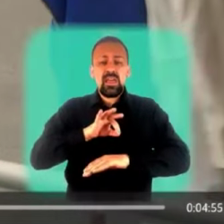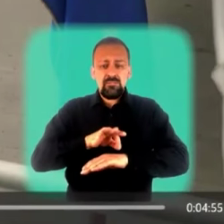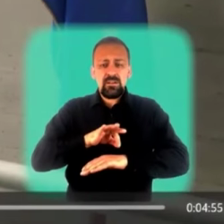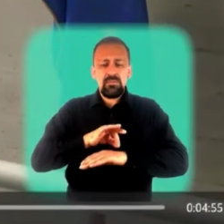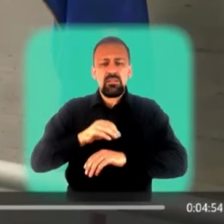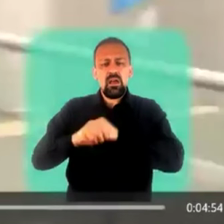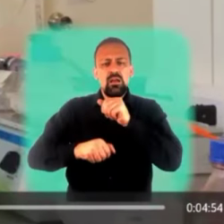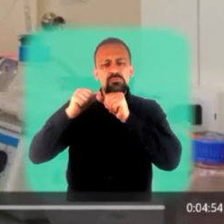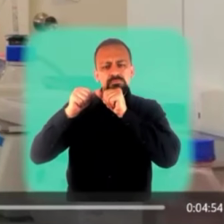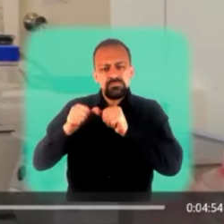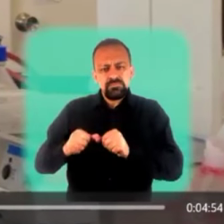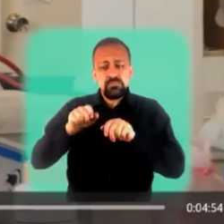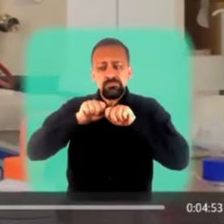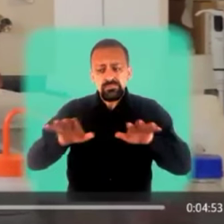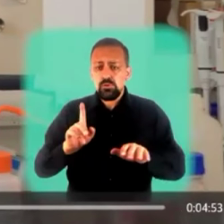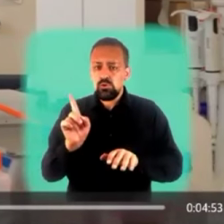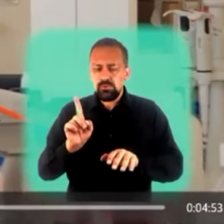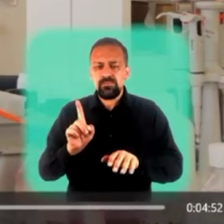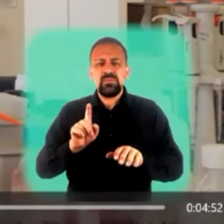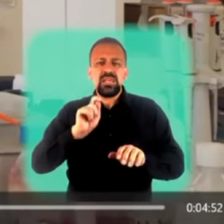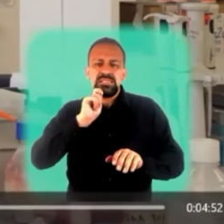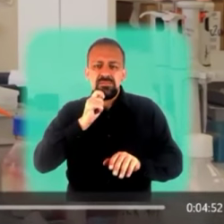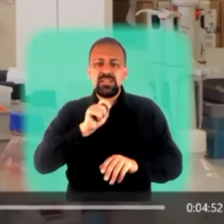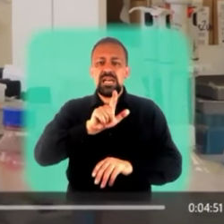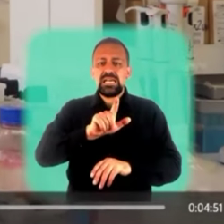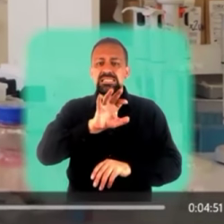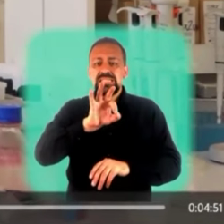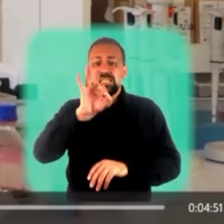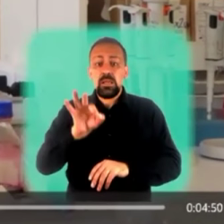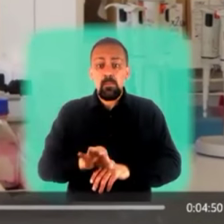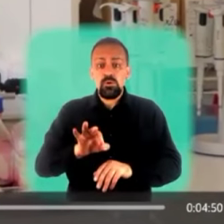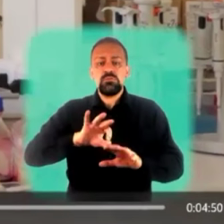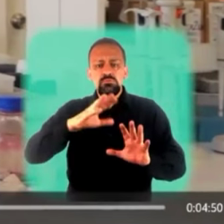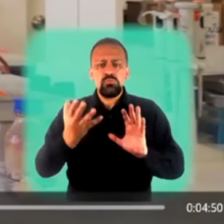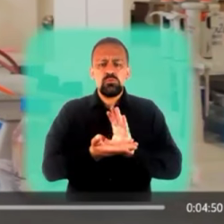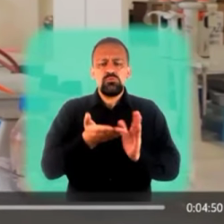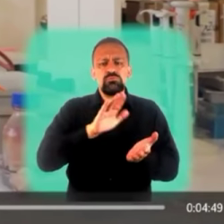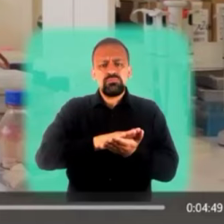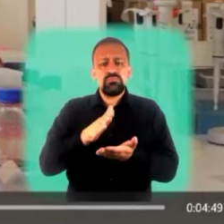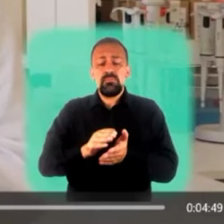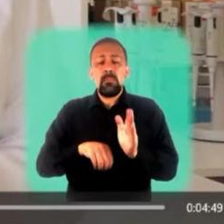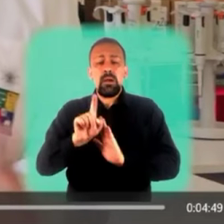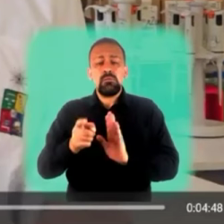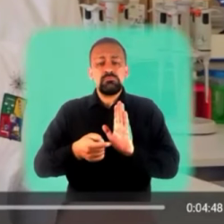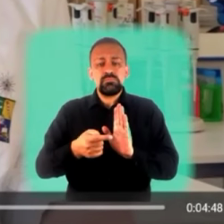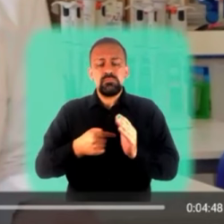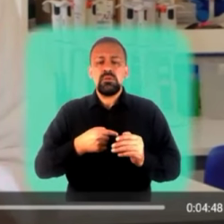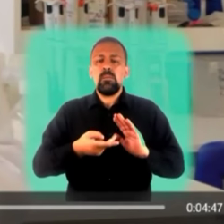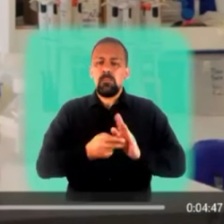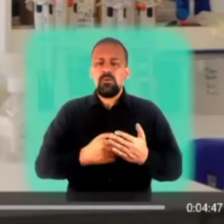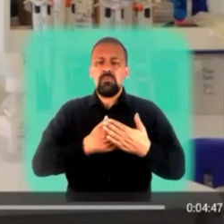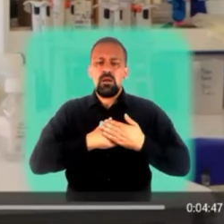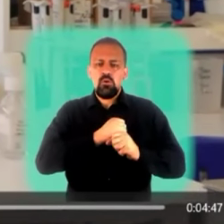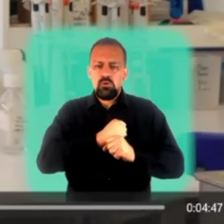Las enfermedades crónicas no transmisibles dan cuenta del 70% de la mortalidad en el mundo, siendo las patologías cardiovasculares la